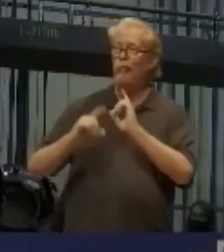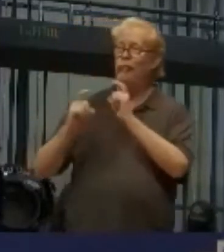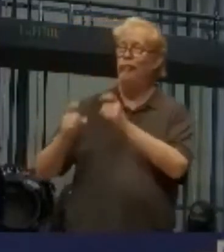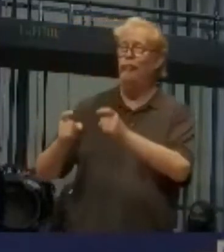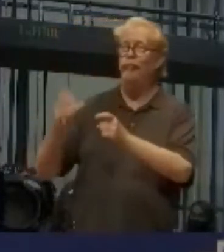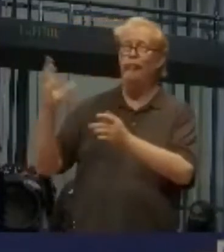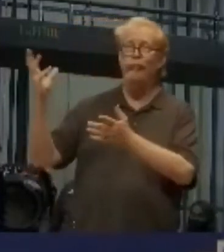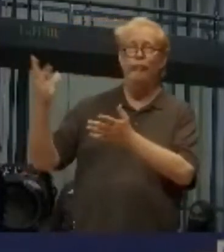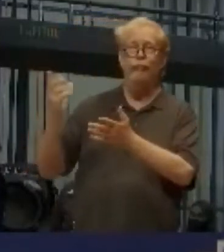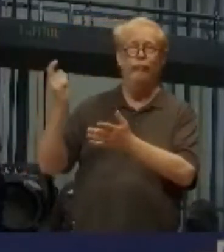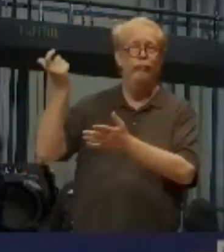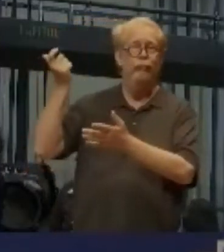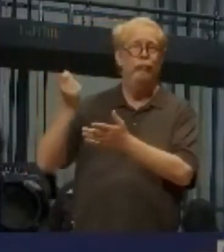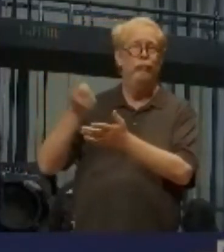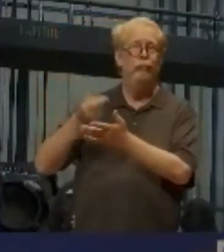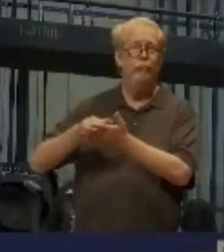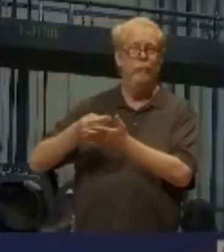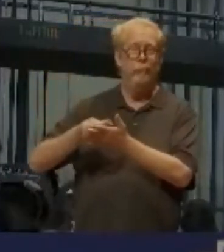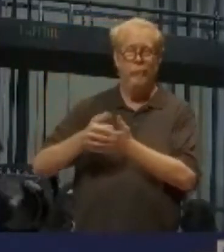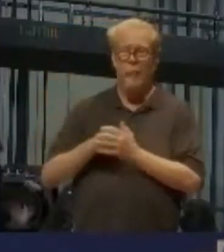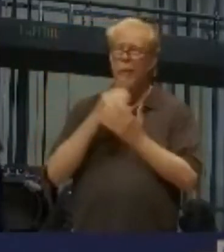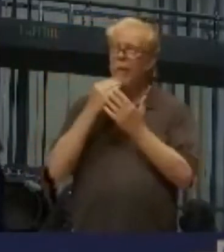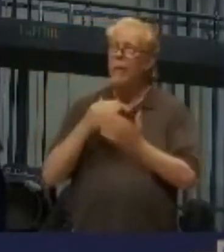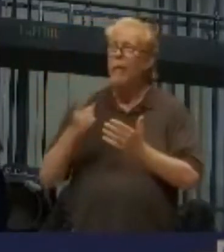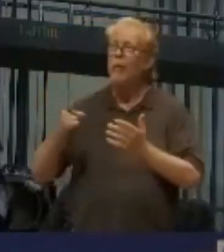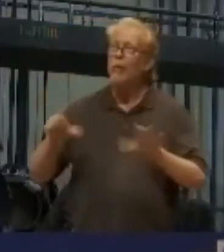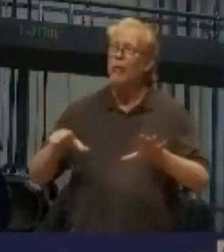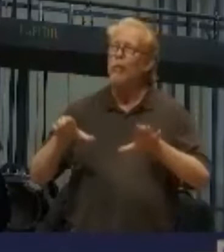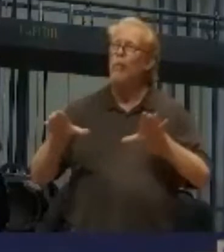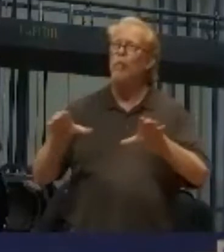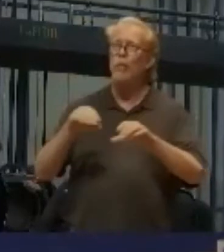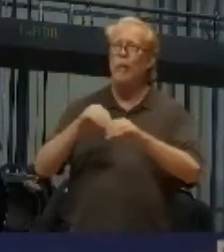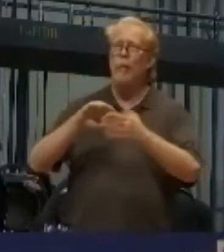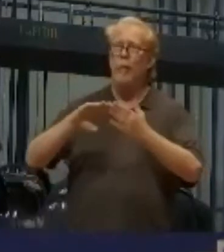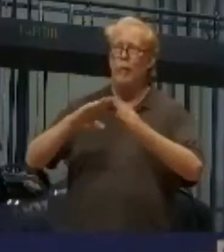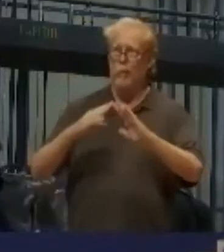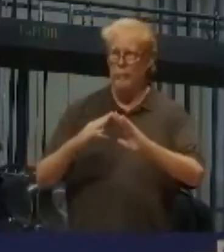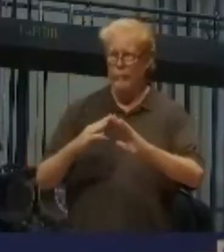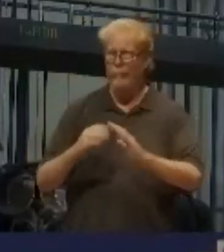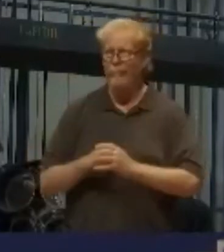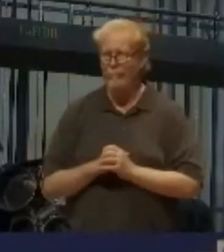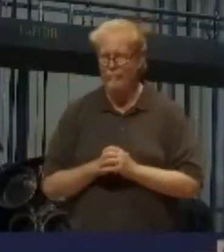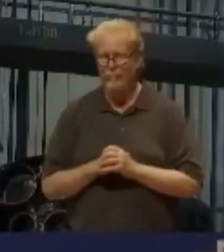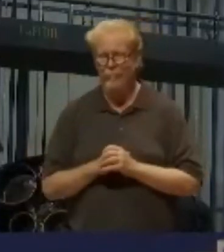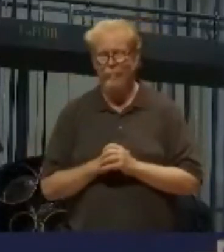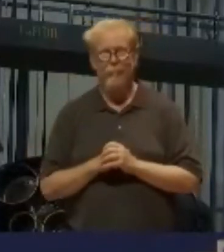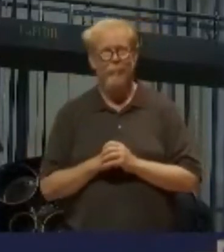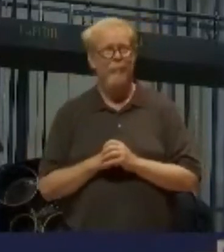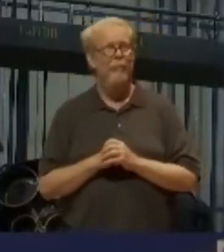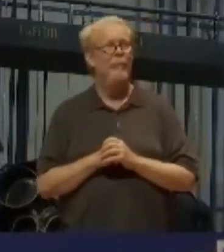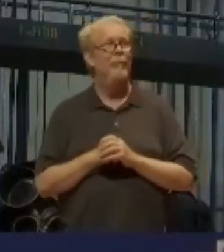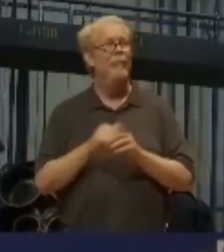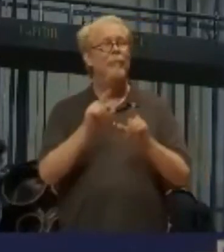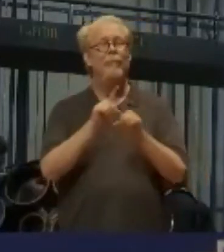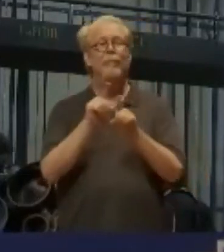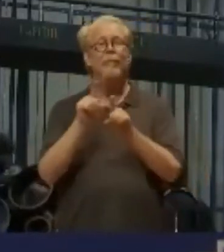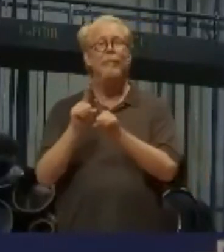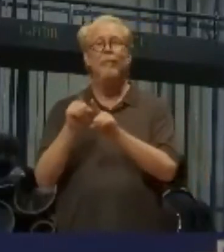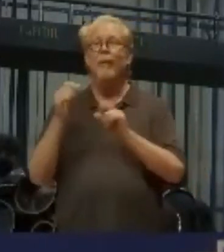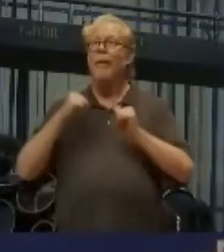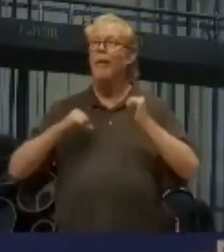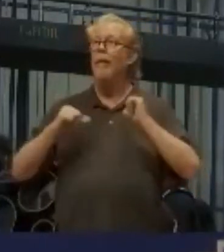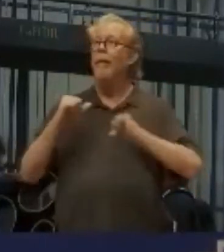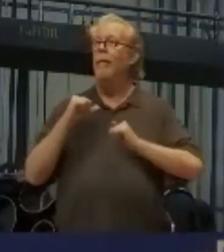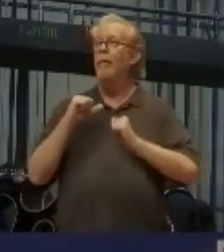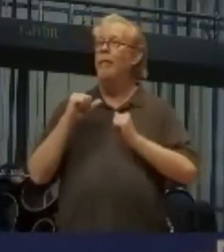para latinos en Burbank y cada año otorgamos estas becas. Así que gracias por el apoyo de los exalumnos y por lo que hacen por la